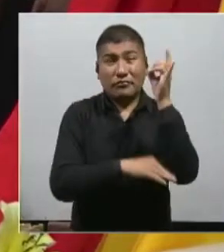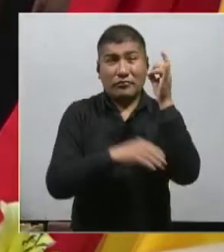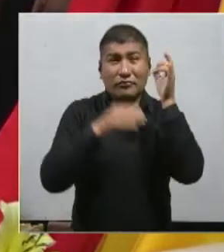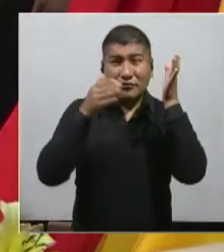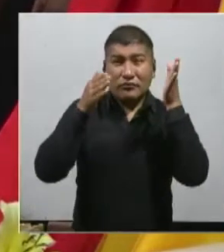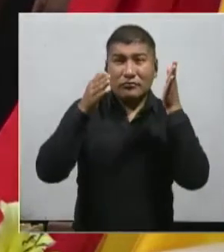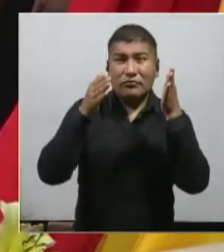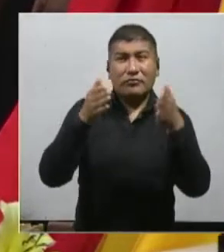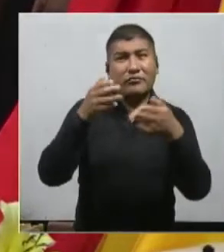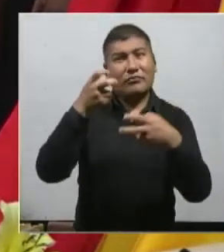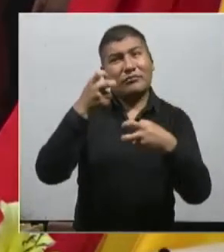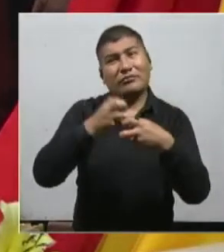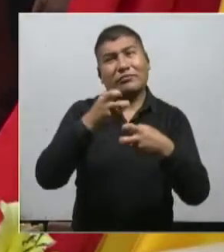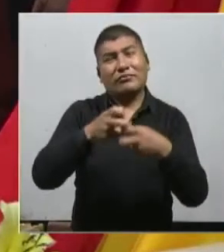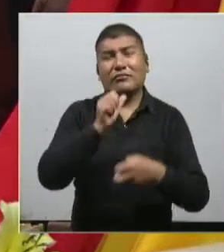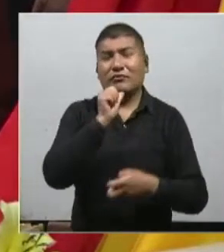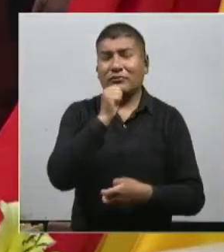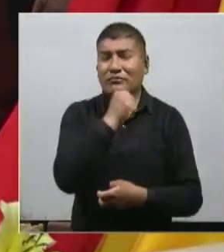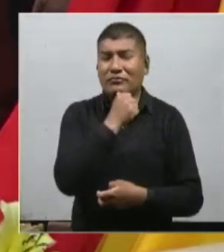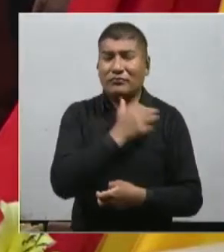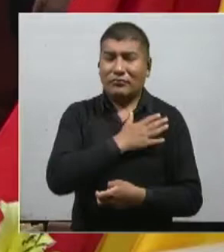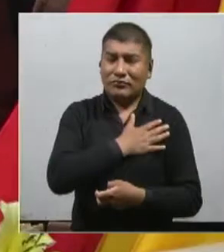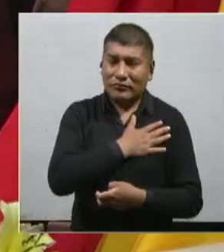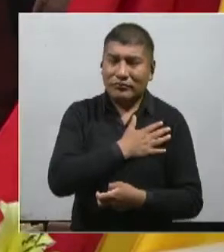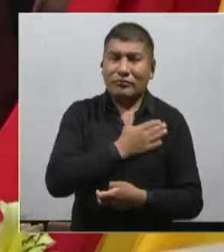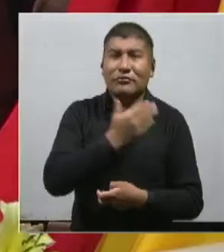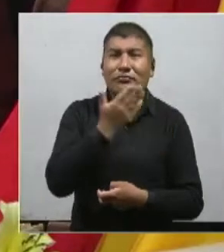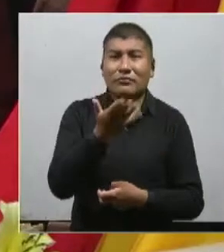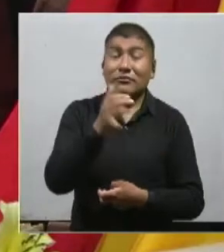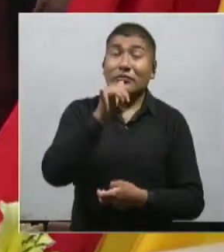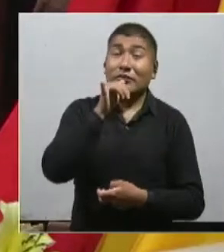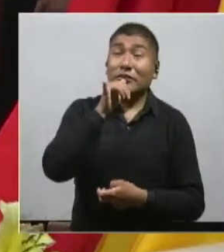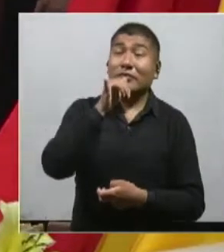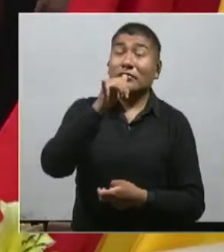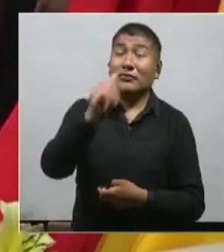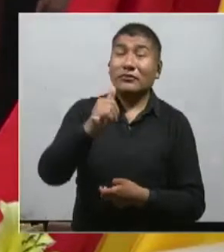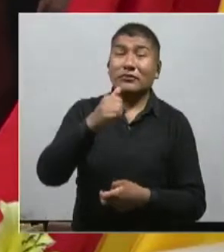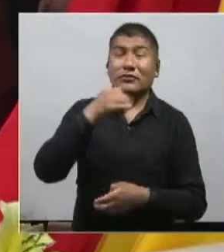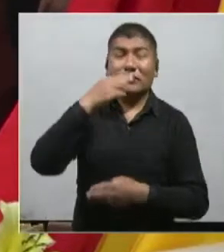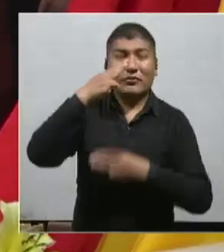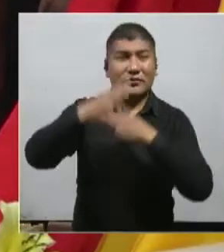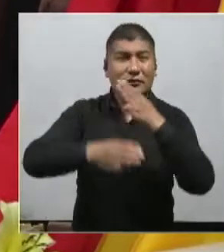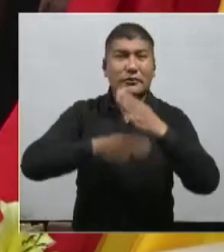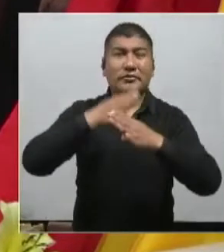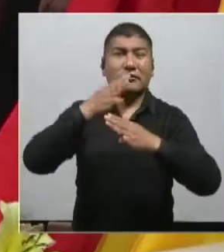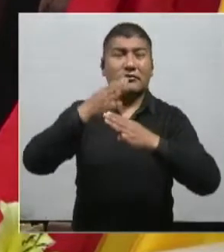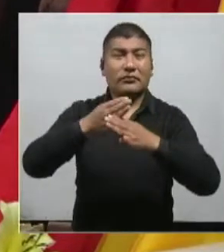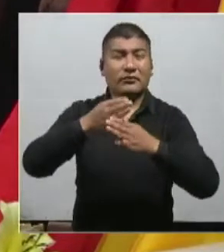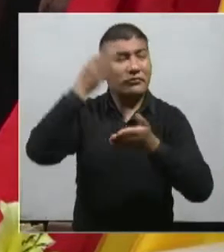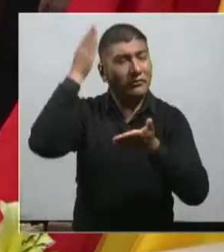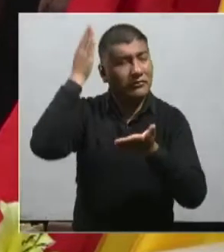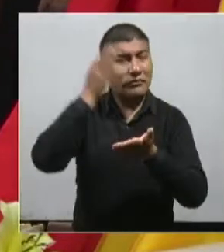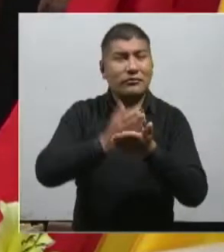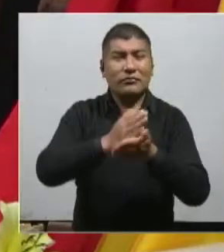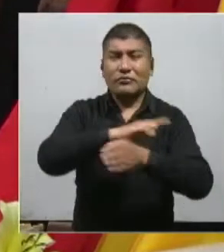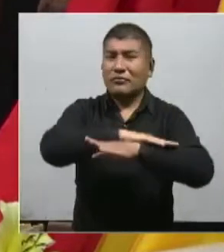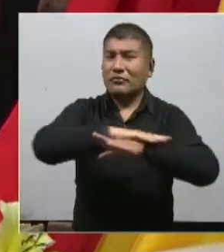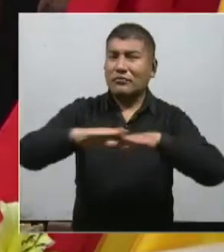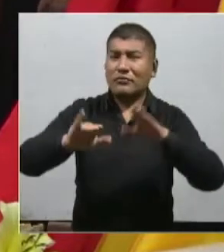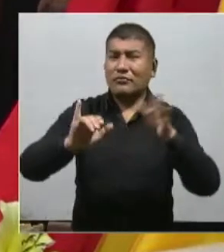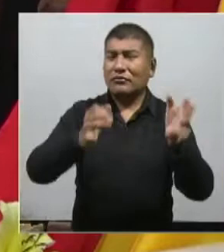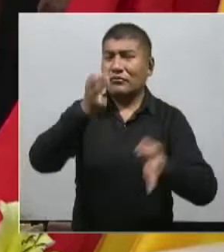con impotencia. Y hay también un grito en la humanidad. Basta de injusticia,